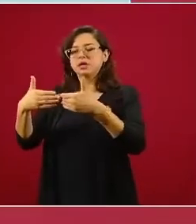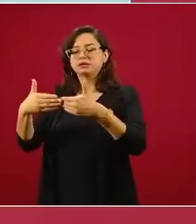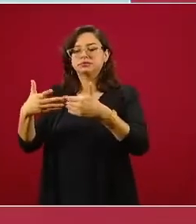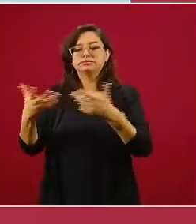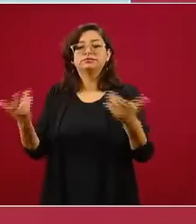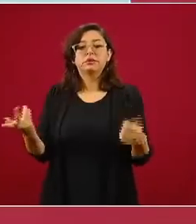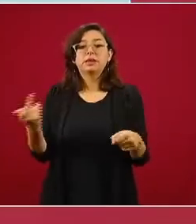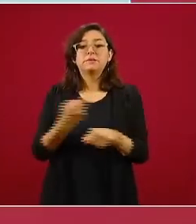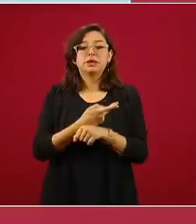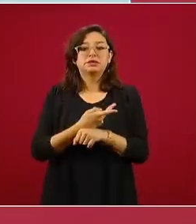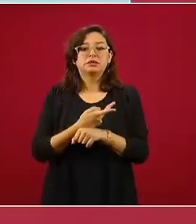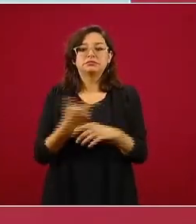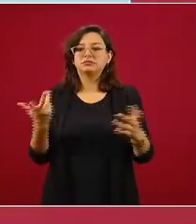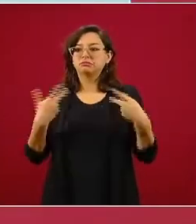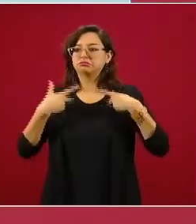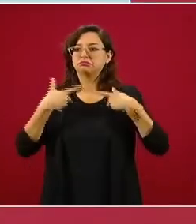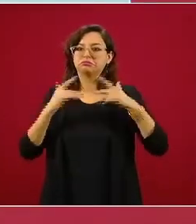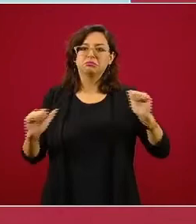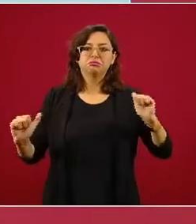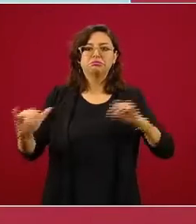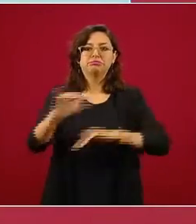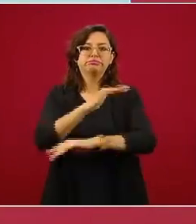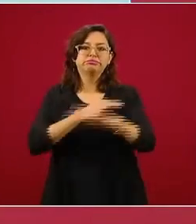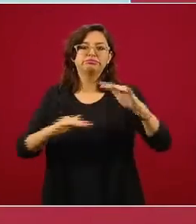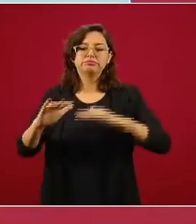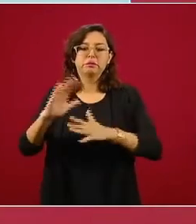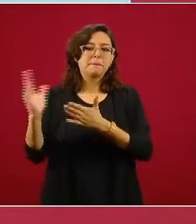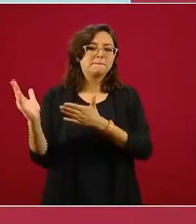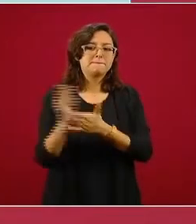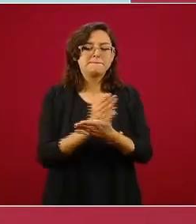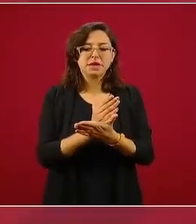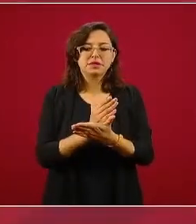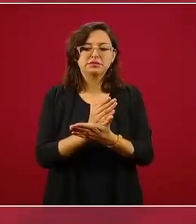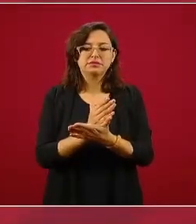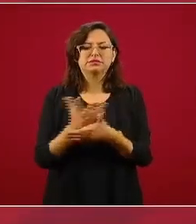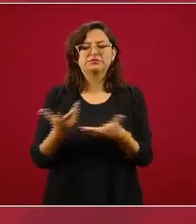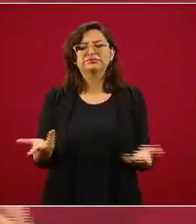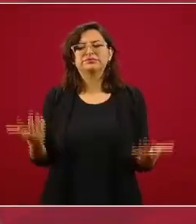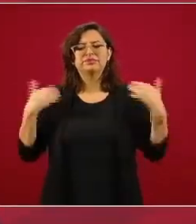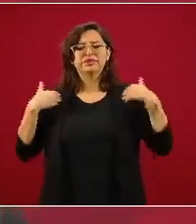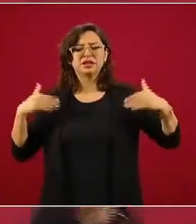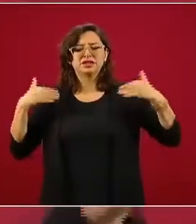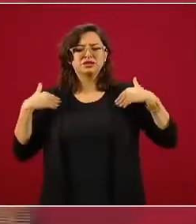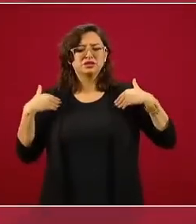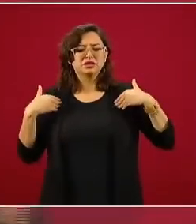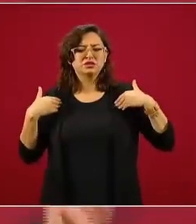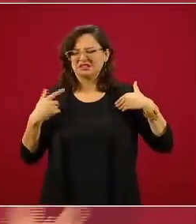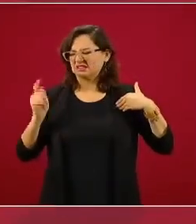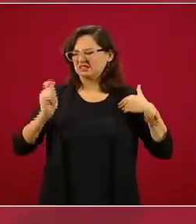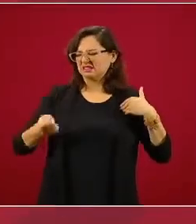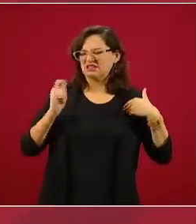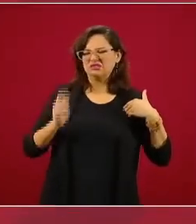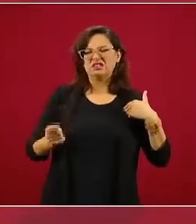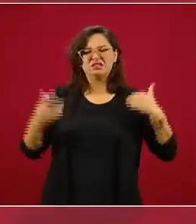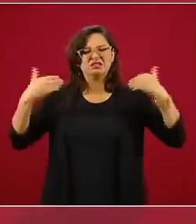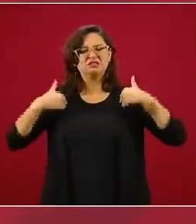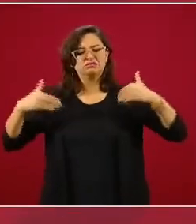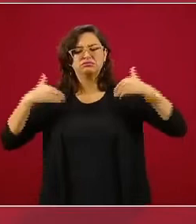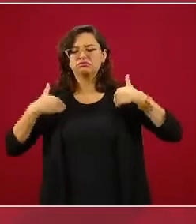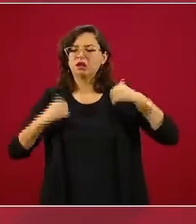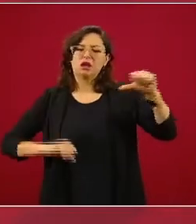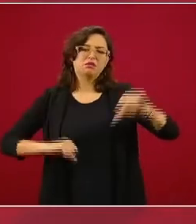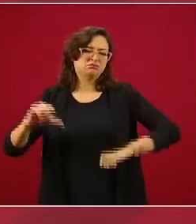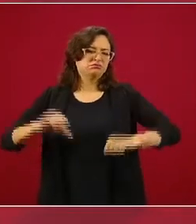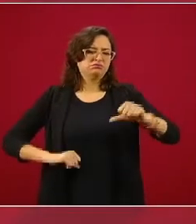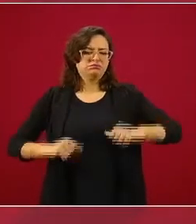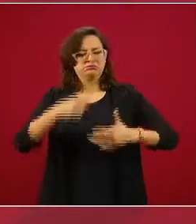se disminuye el contacto entre personas. Queda claro que cuando decimos recreación es un conjunto muy amplio y muy diverso de